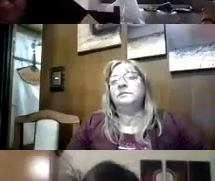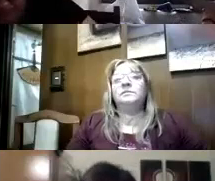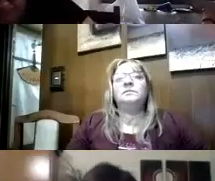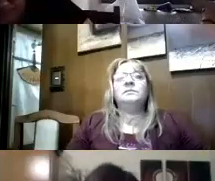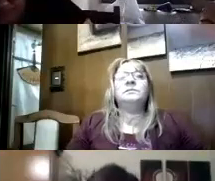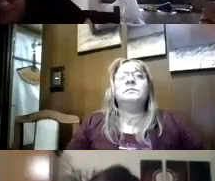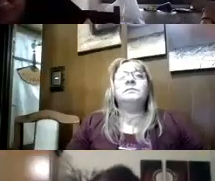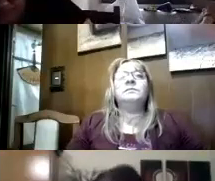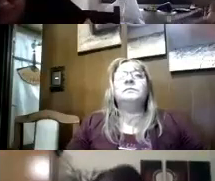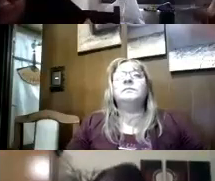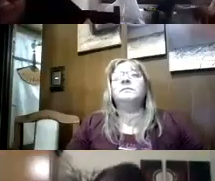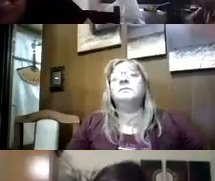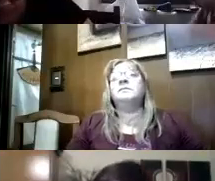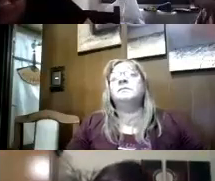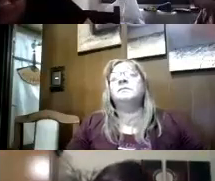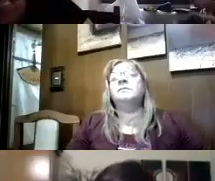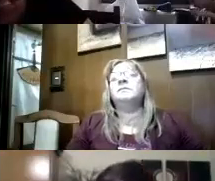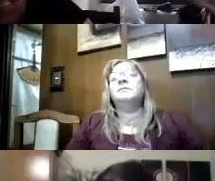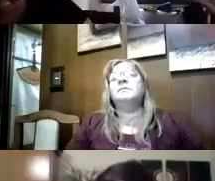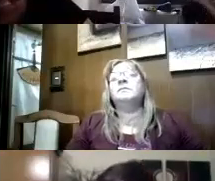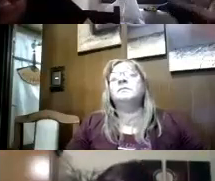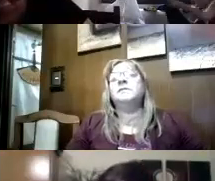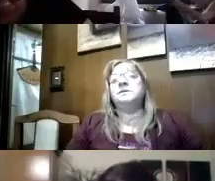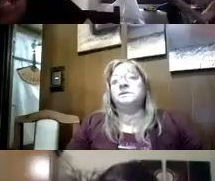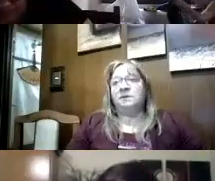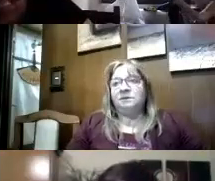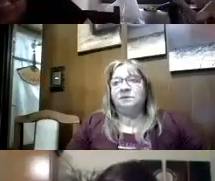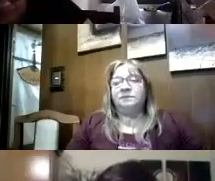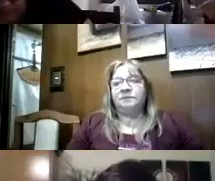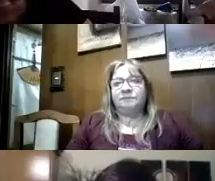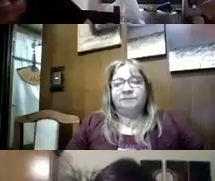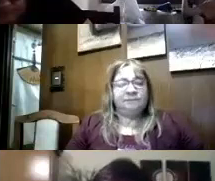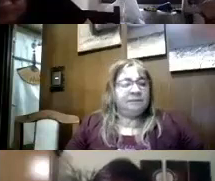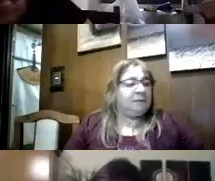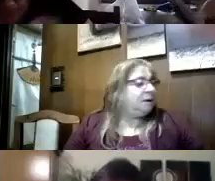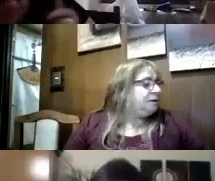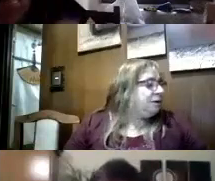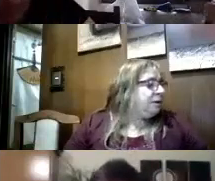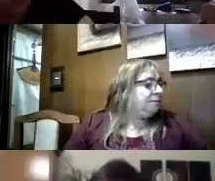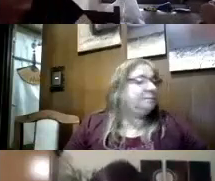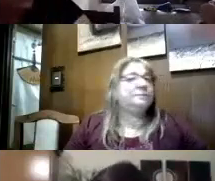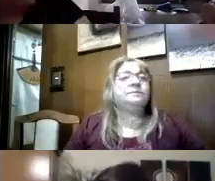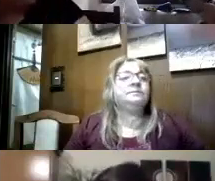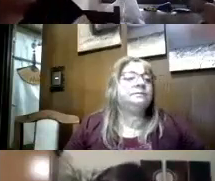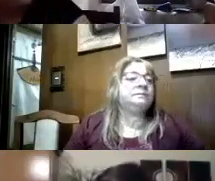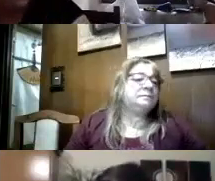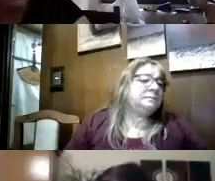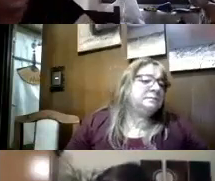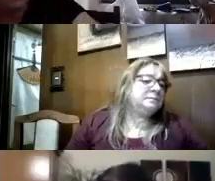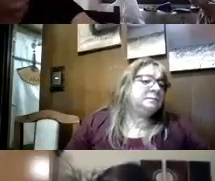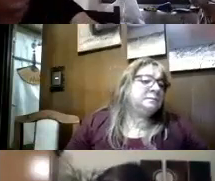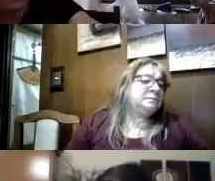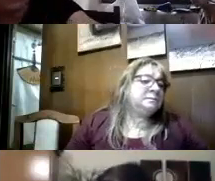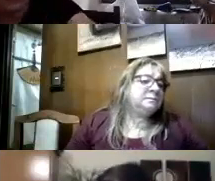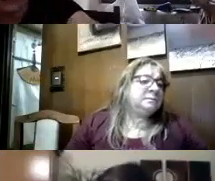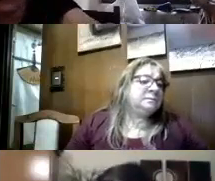que propone, cuyo objetivo es hacer accesible gradualmente el entorno existente, con el fin de